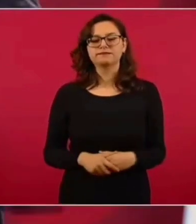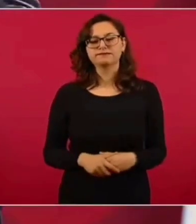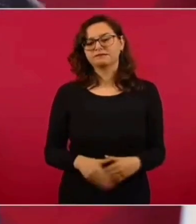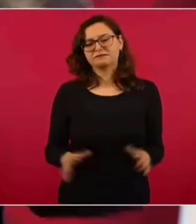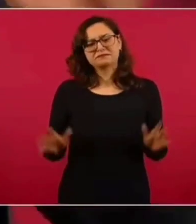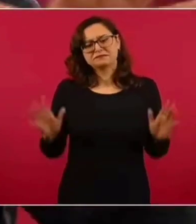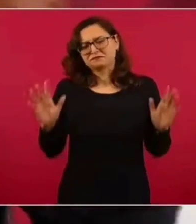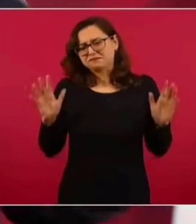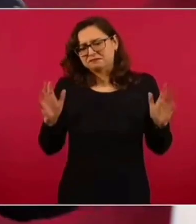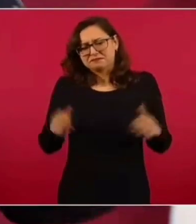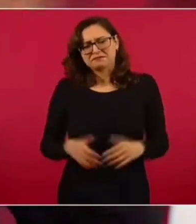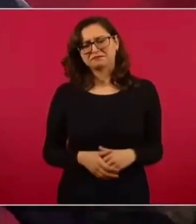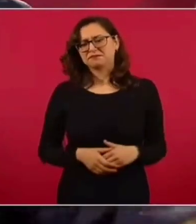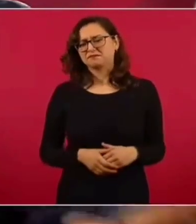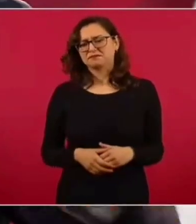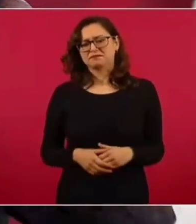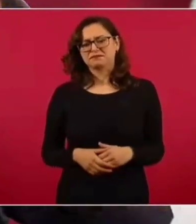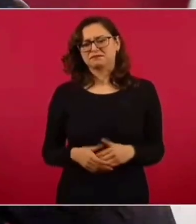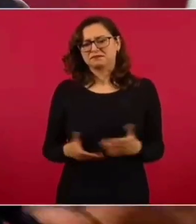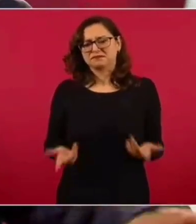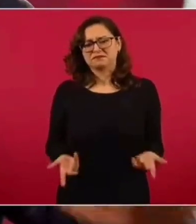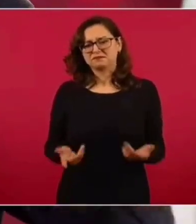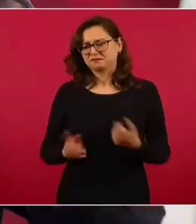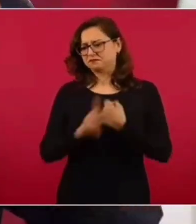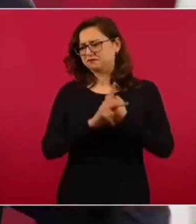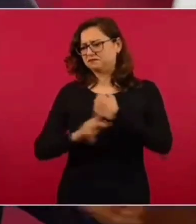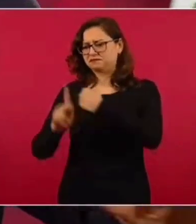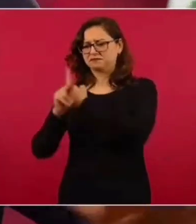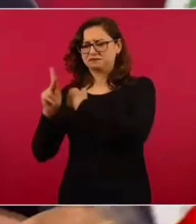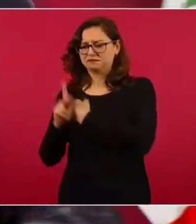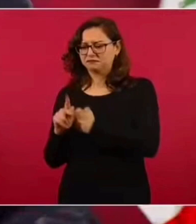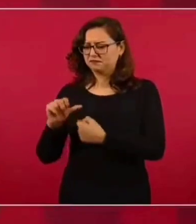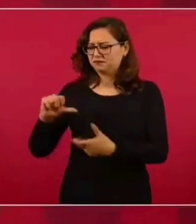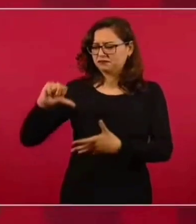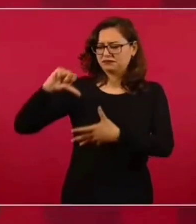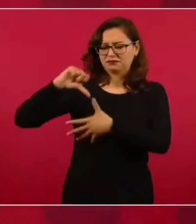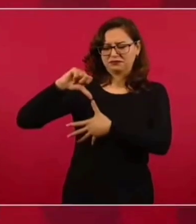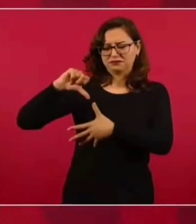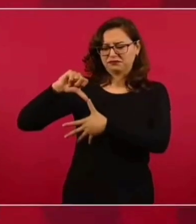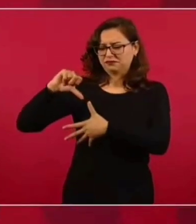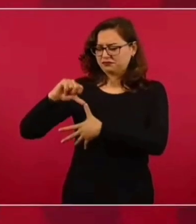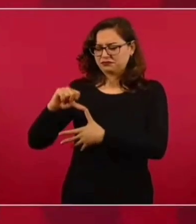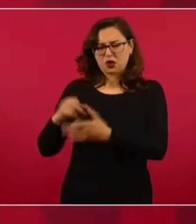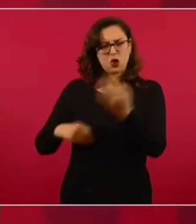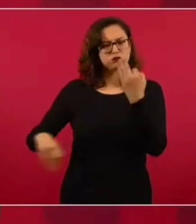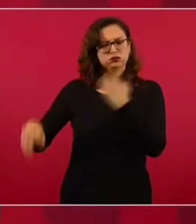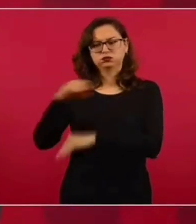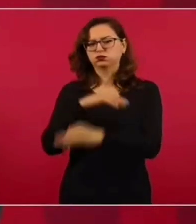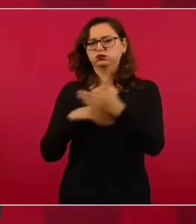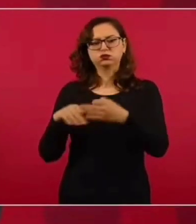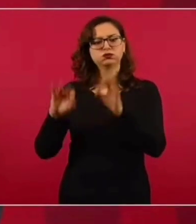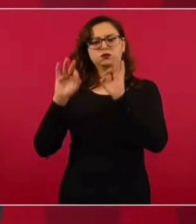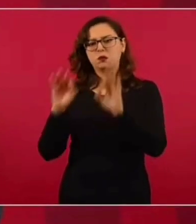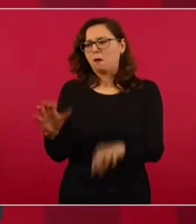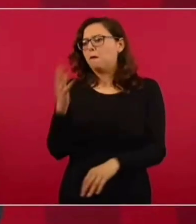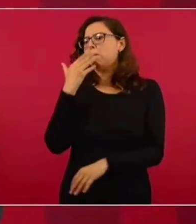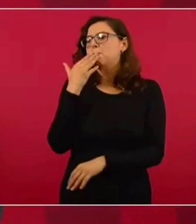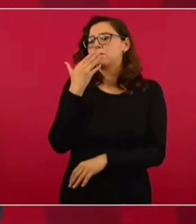En fin, muy bien, deseo que las elecciones en Colombia